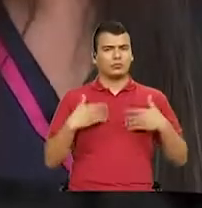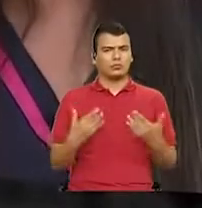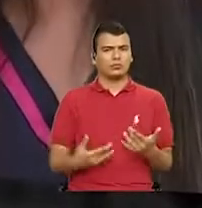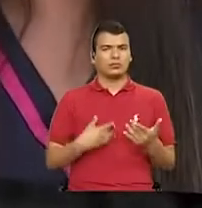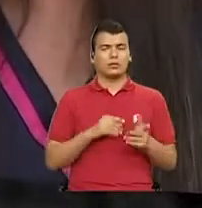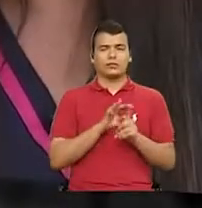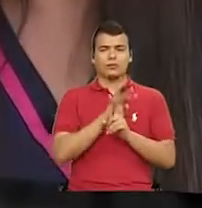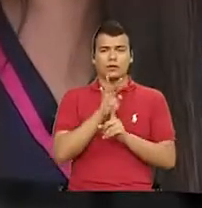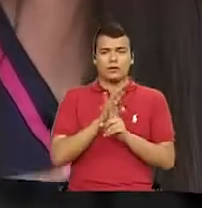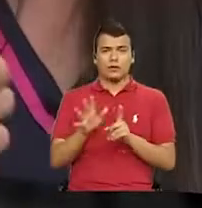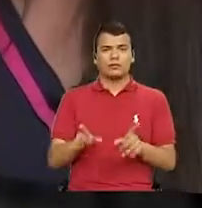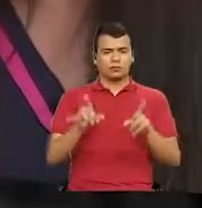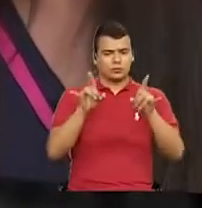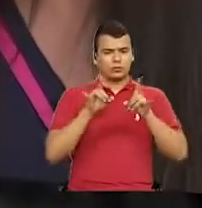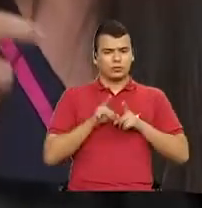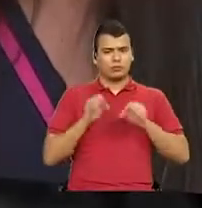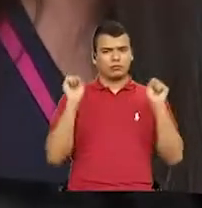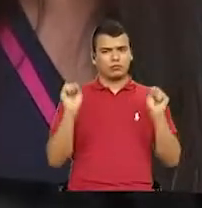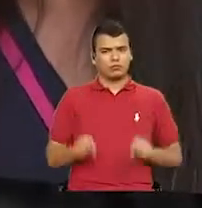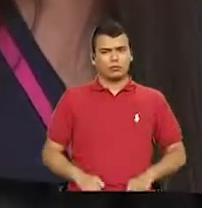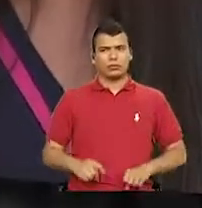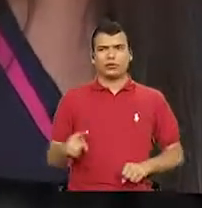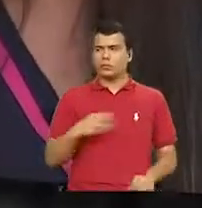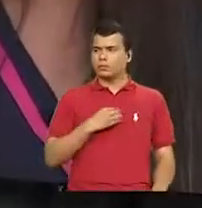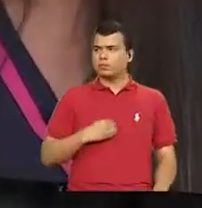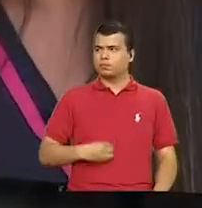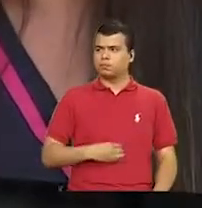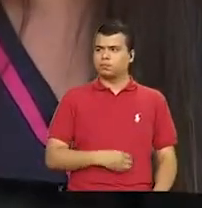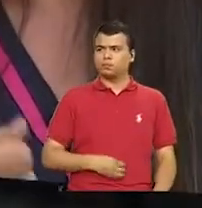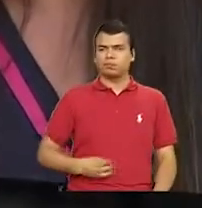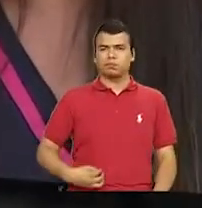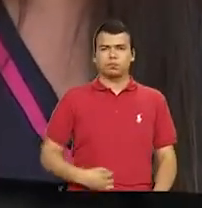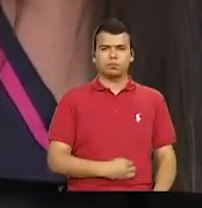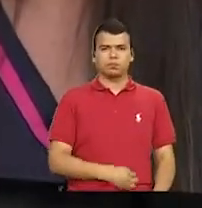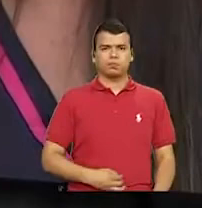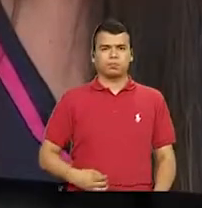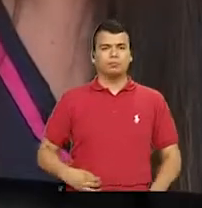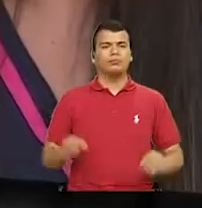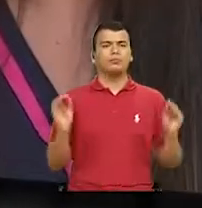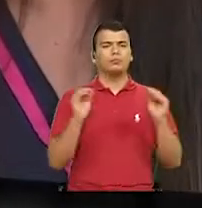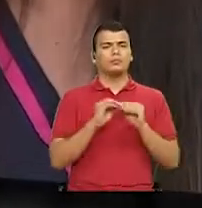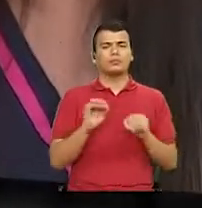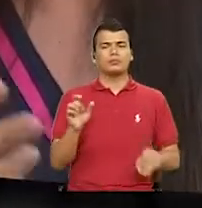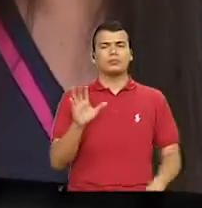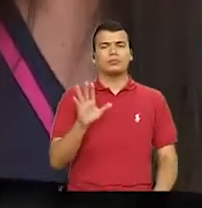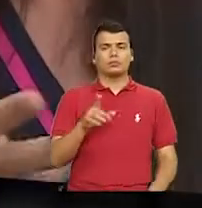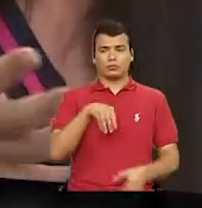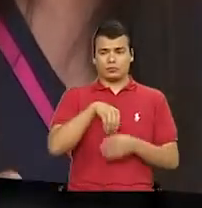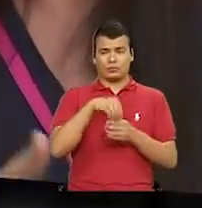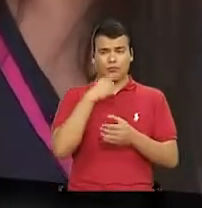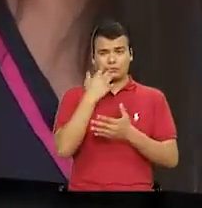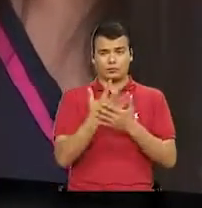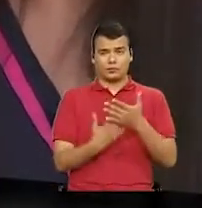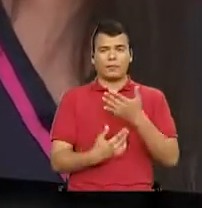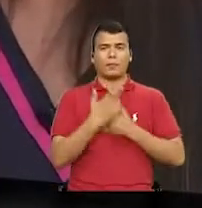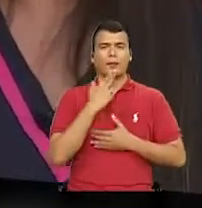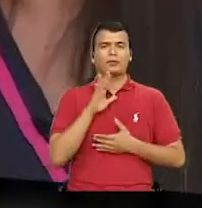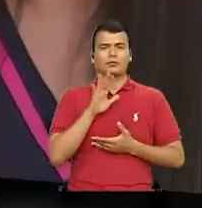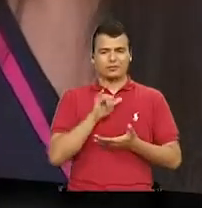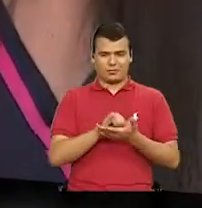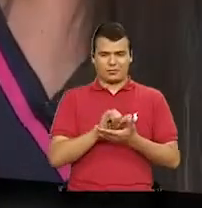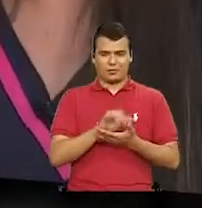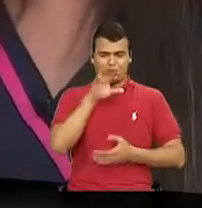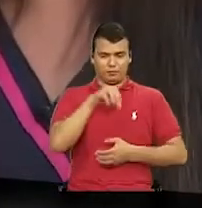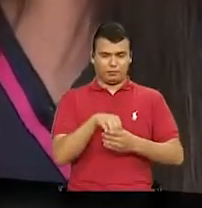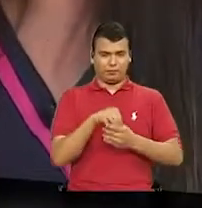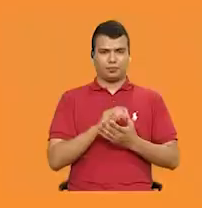de fibra, que también nos mejora tránsito intestinal y nos mejora el nivel de glicemia en la sangre, o sea, el nivel de ese azúcar que de